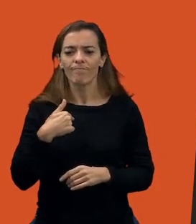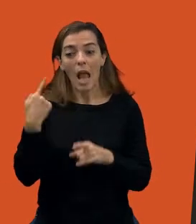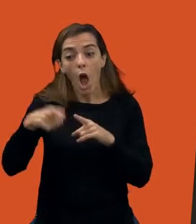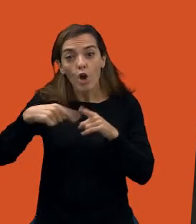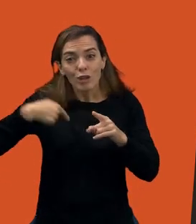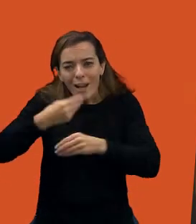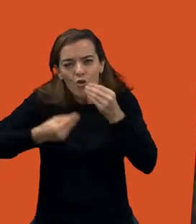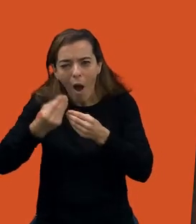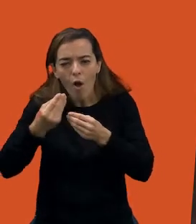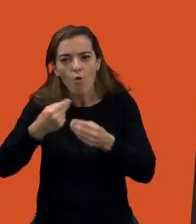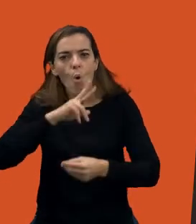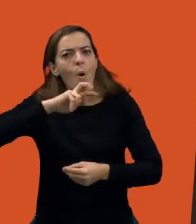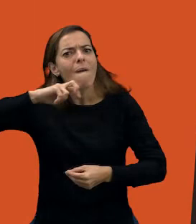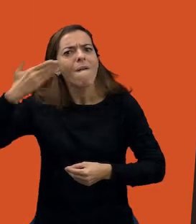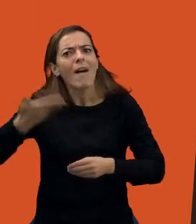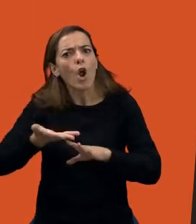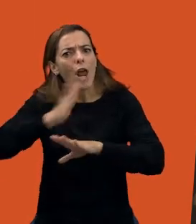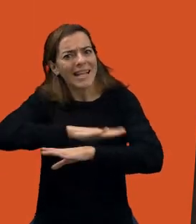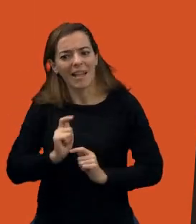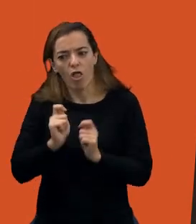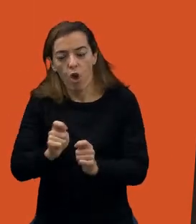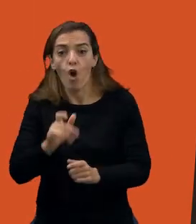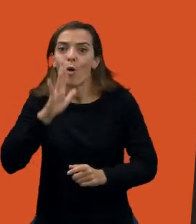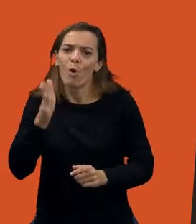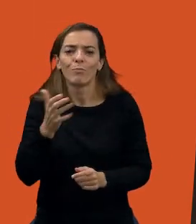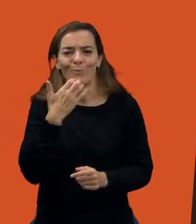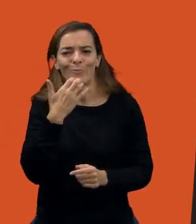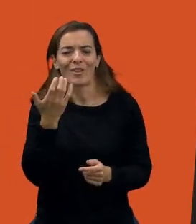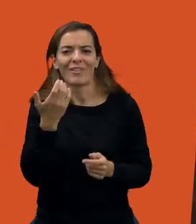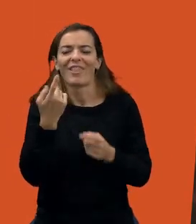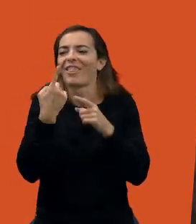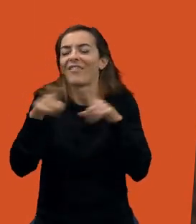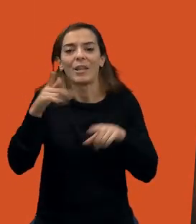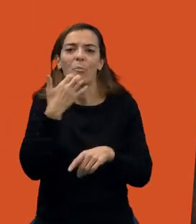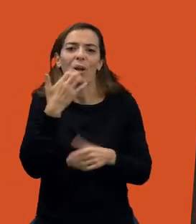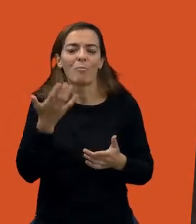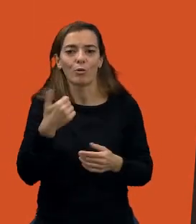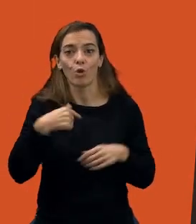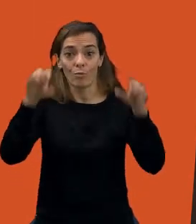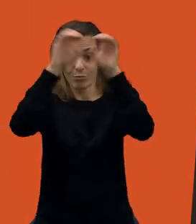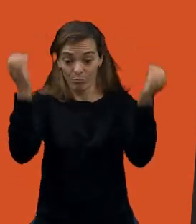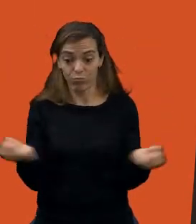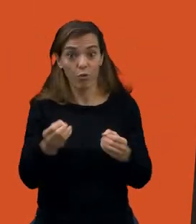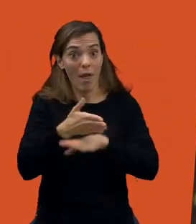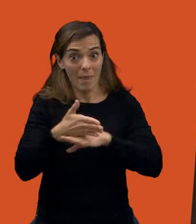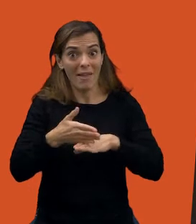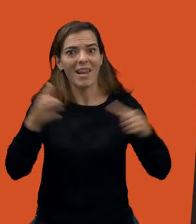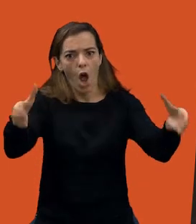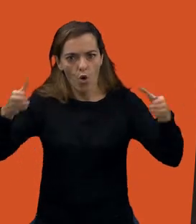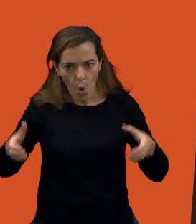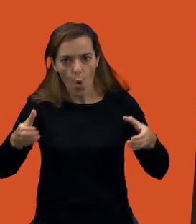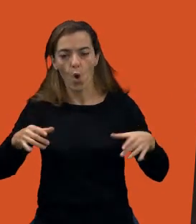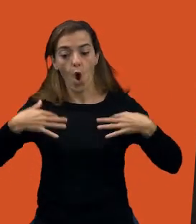le doy un valor extra a cada cosa que hago, es decir, porque no es lo mismo cuando, por ejemplo, yo cojo un bastidor de